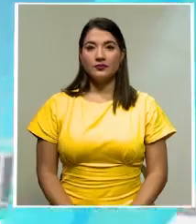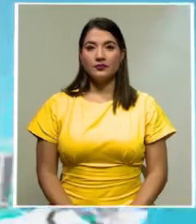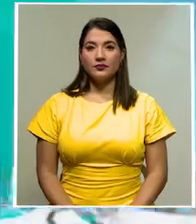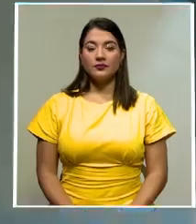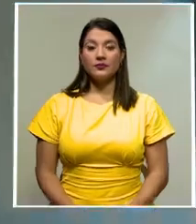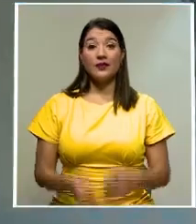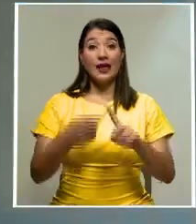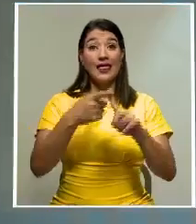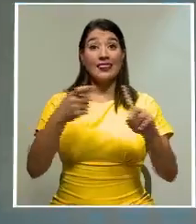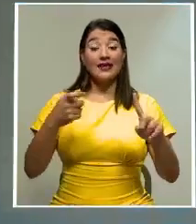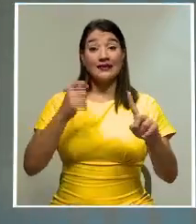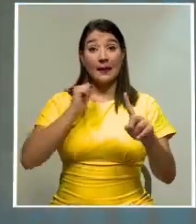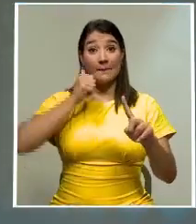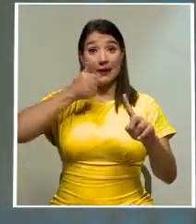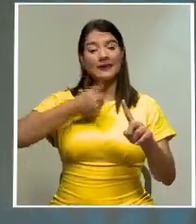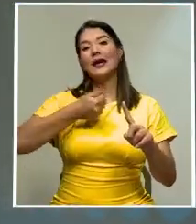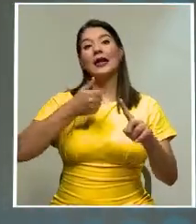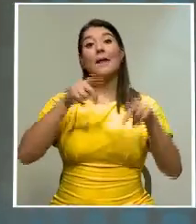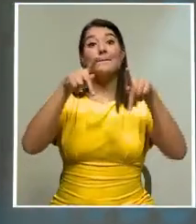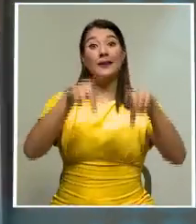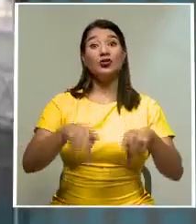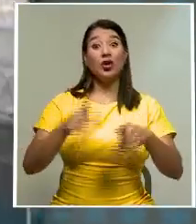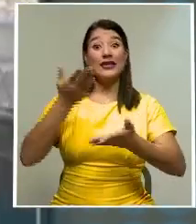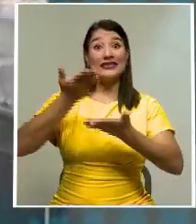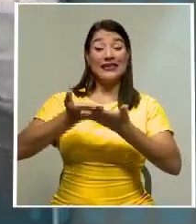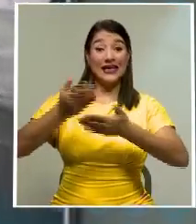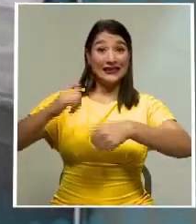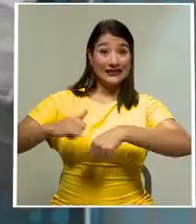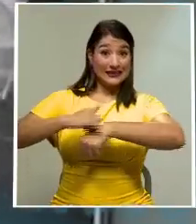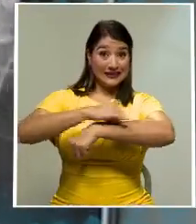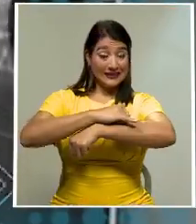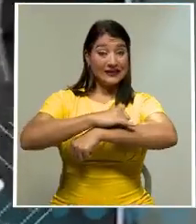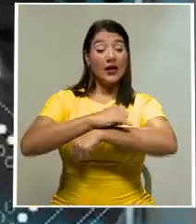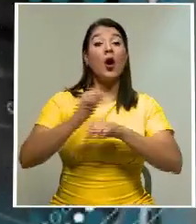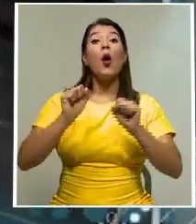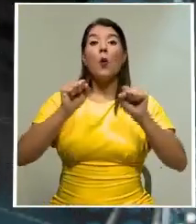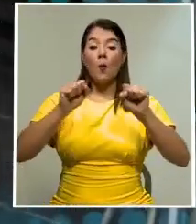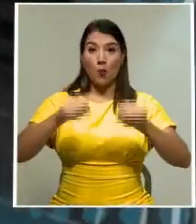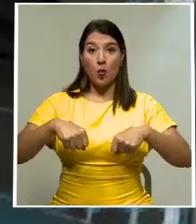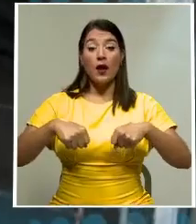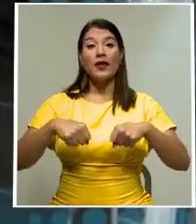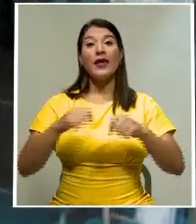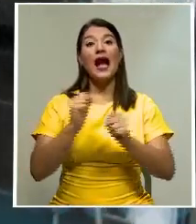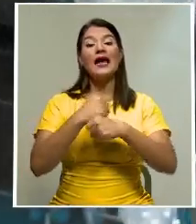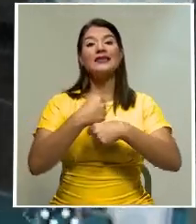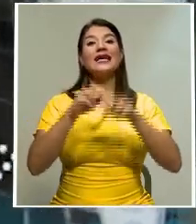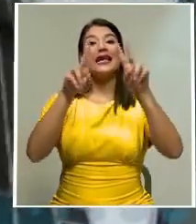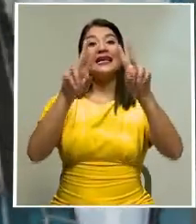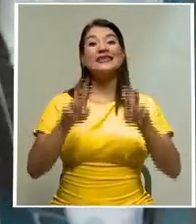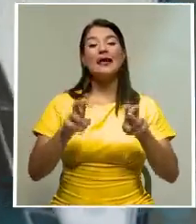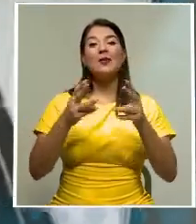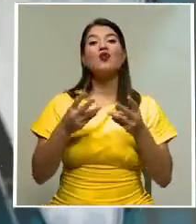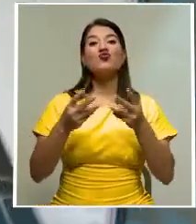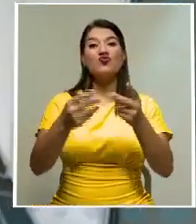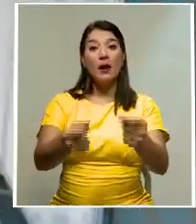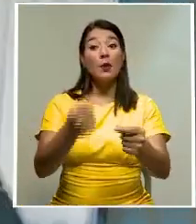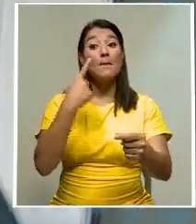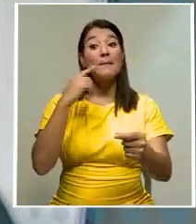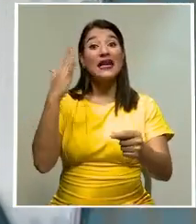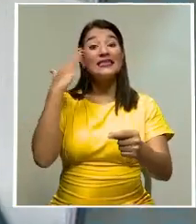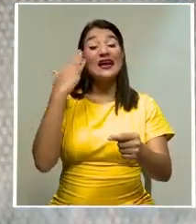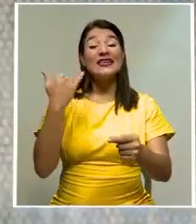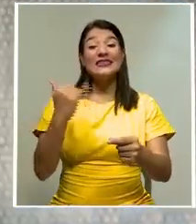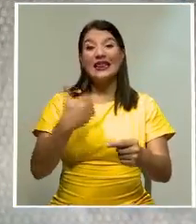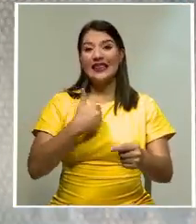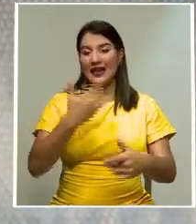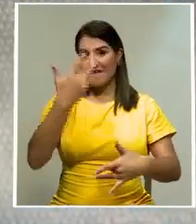A partir de mañana, los pasajeros que lleguen al aeropuerto Juan Santamaría podrán practicarse la prueba rápida para la detección de